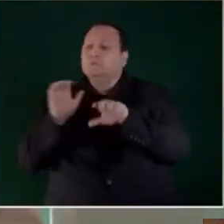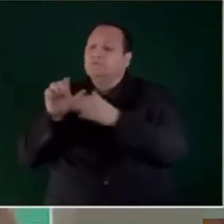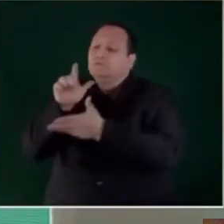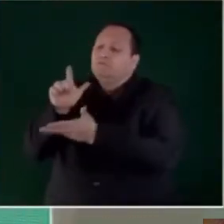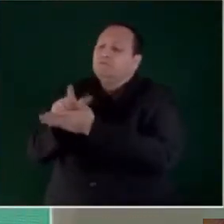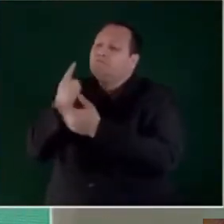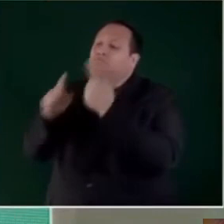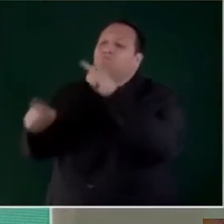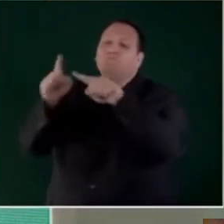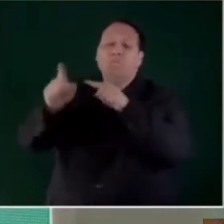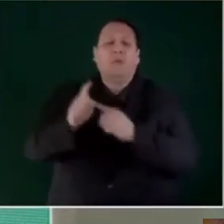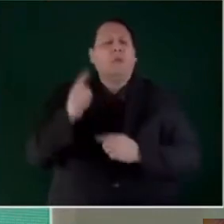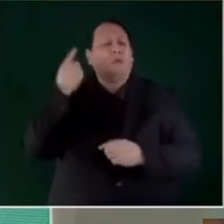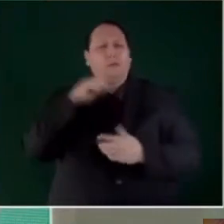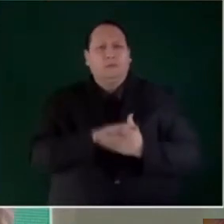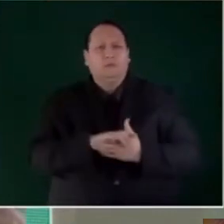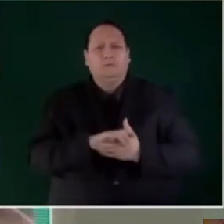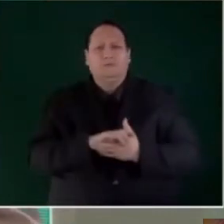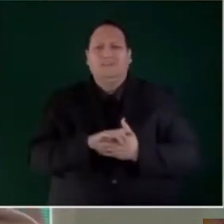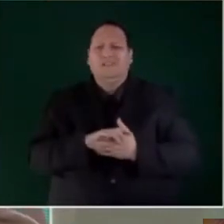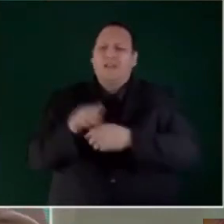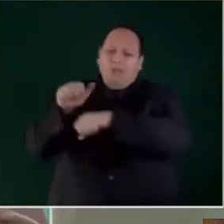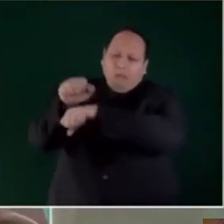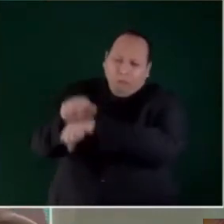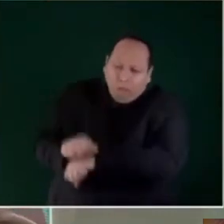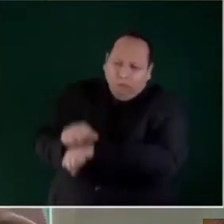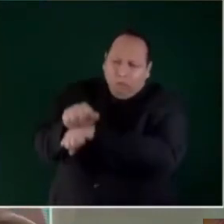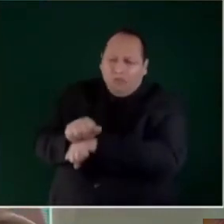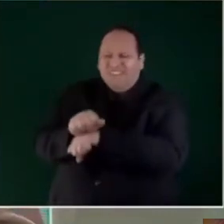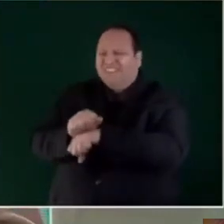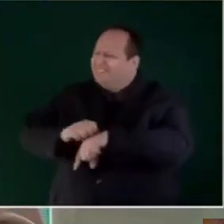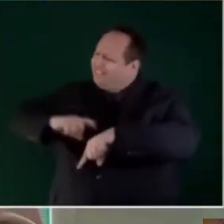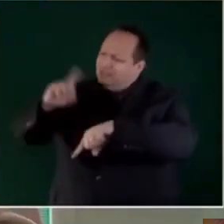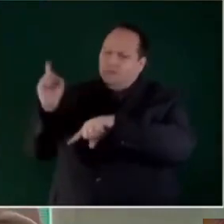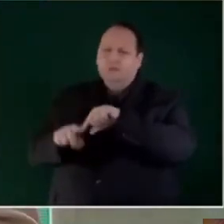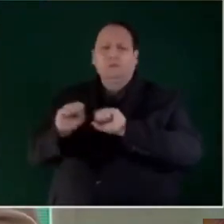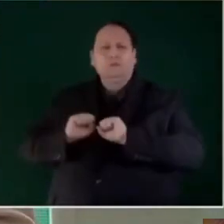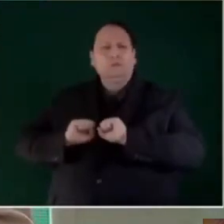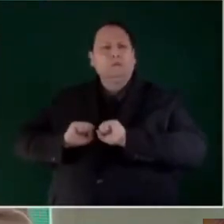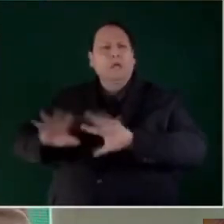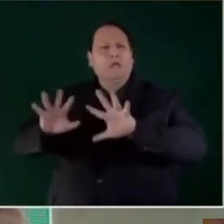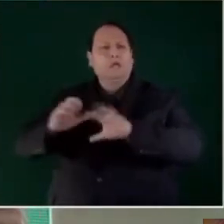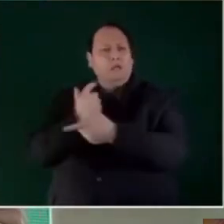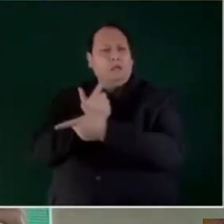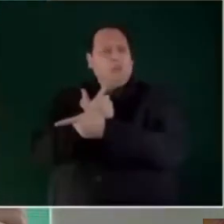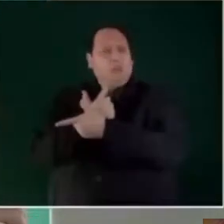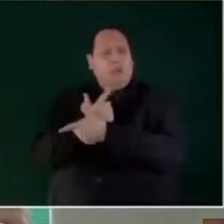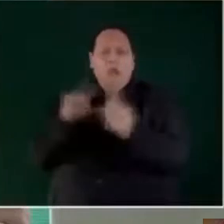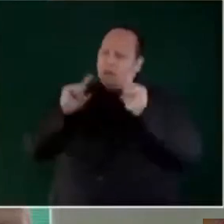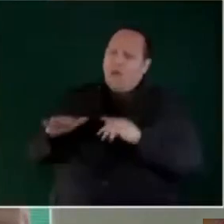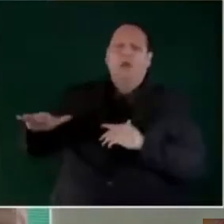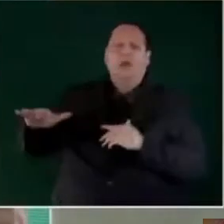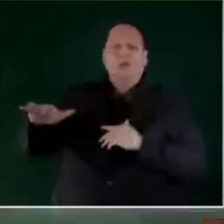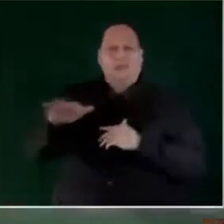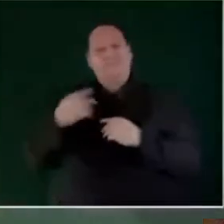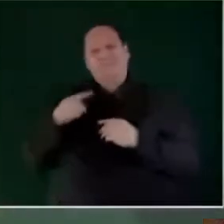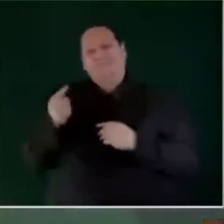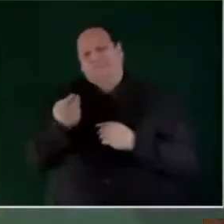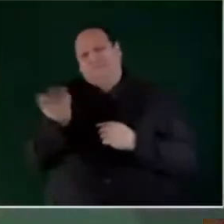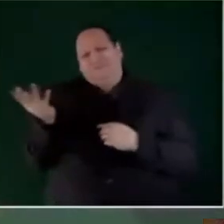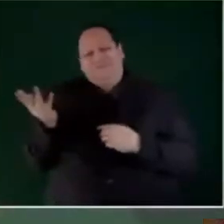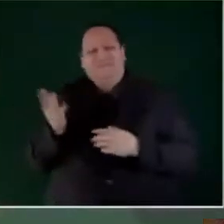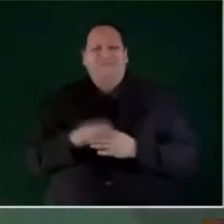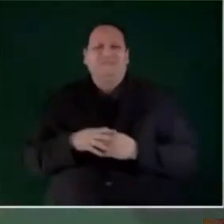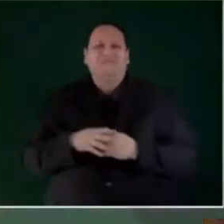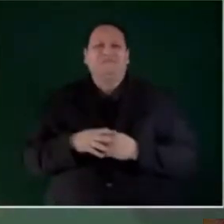para terminar con el peonaje y liberar a los